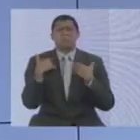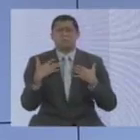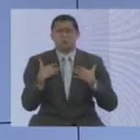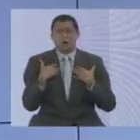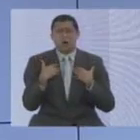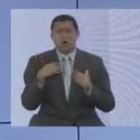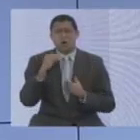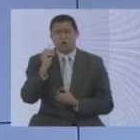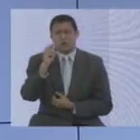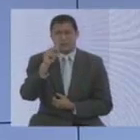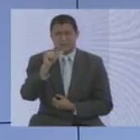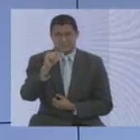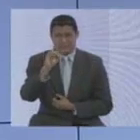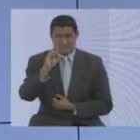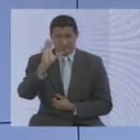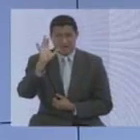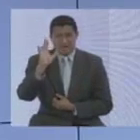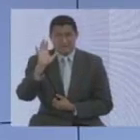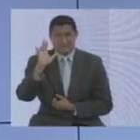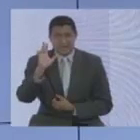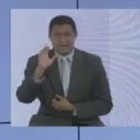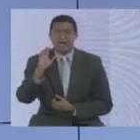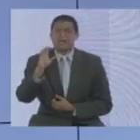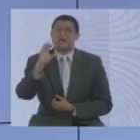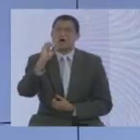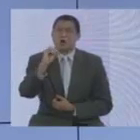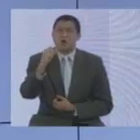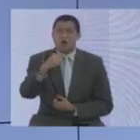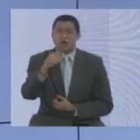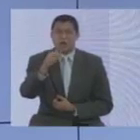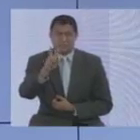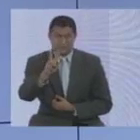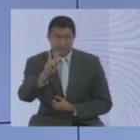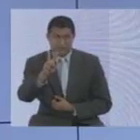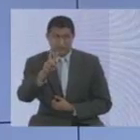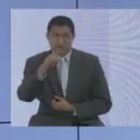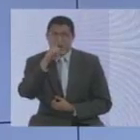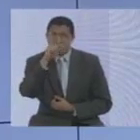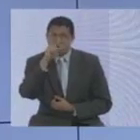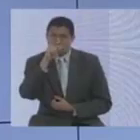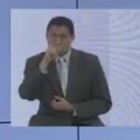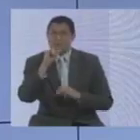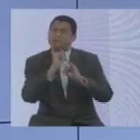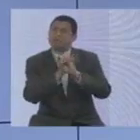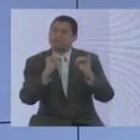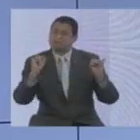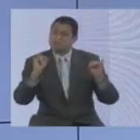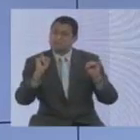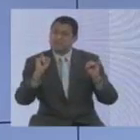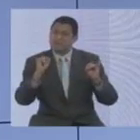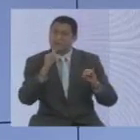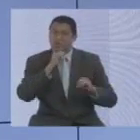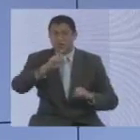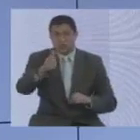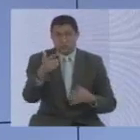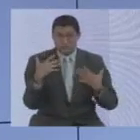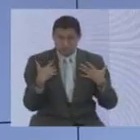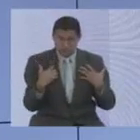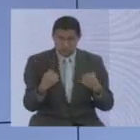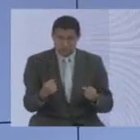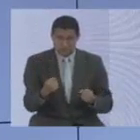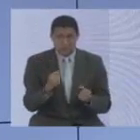cuentas oriana días en instagram y días el guión bajo se ve en twitter yo me despido ya quedan con noticias globovisión